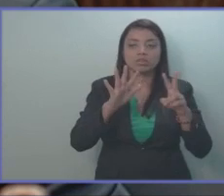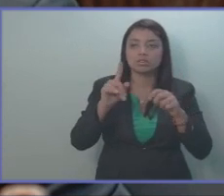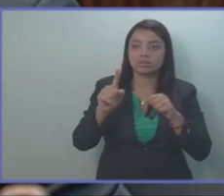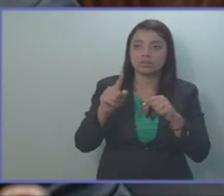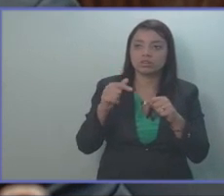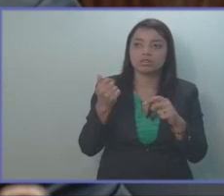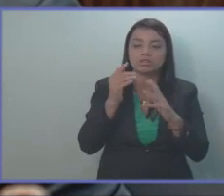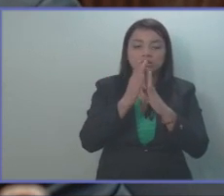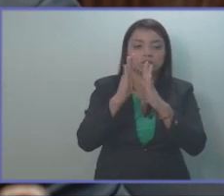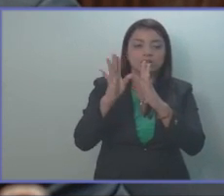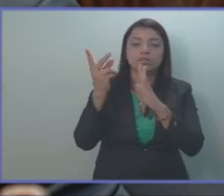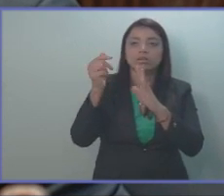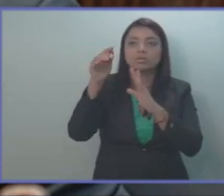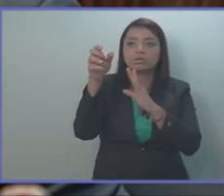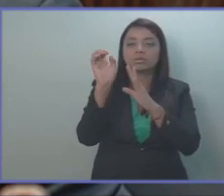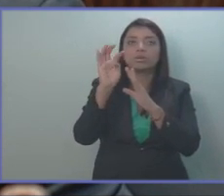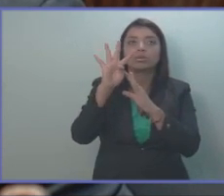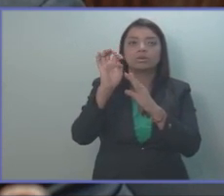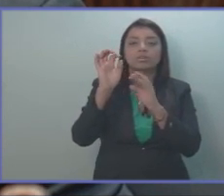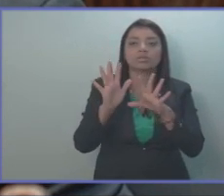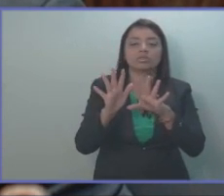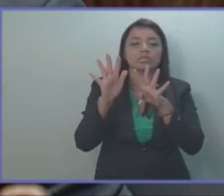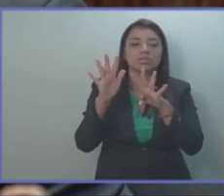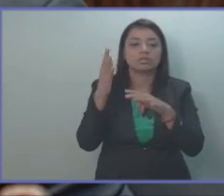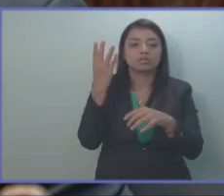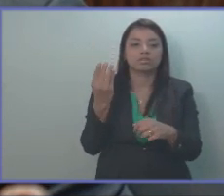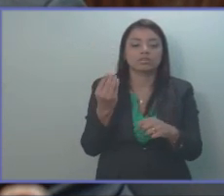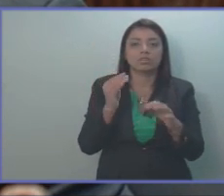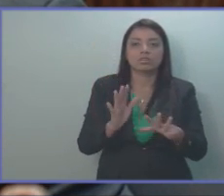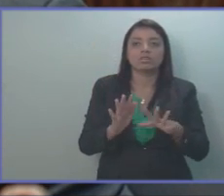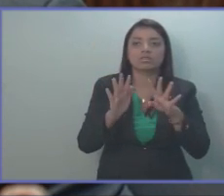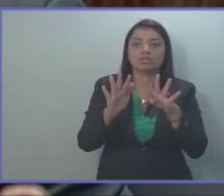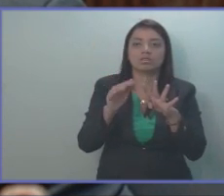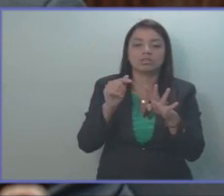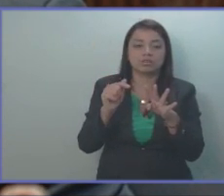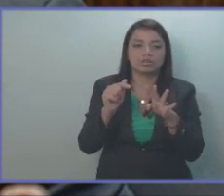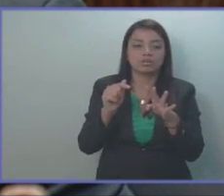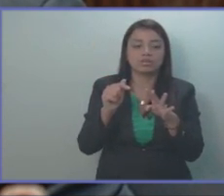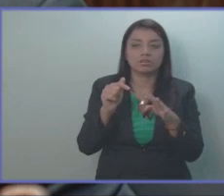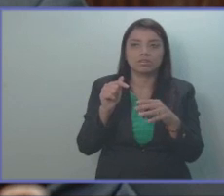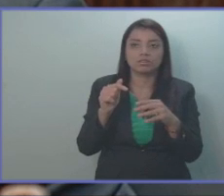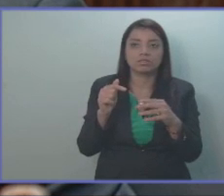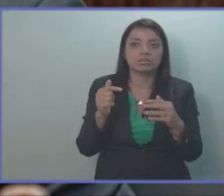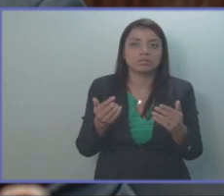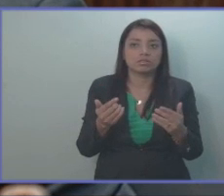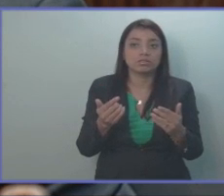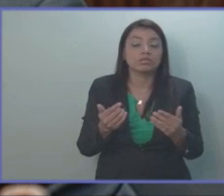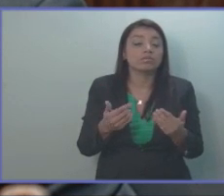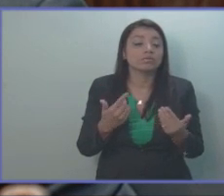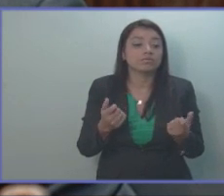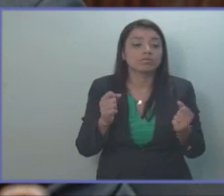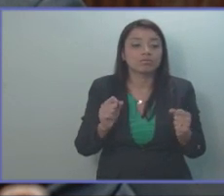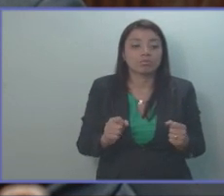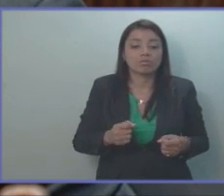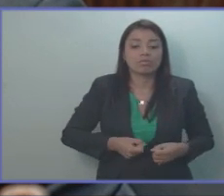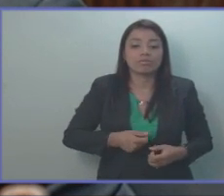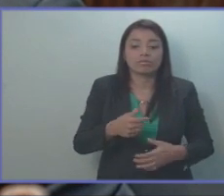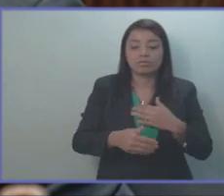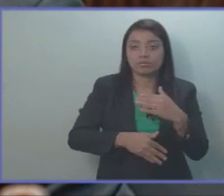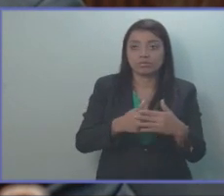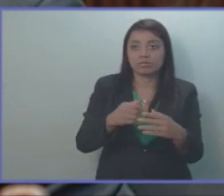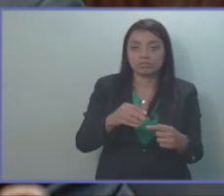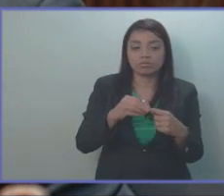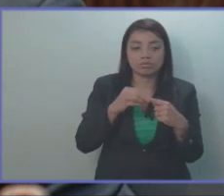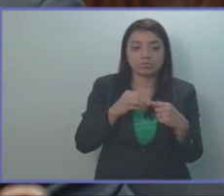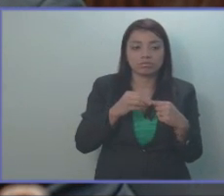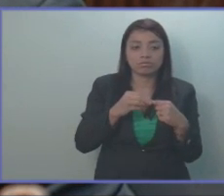tomo 419 del 19 del mismo mes y año, el que contiene disposiciones